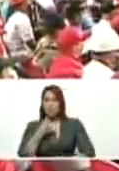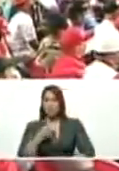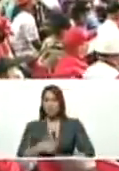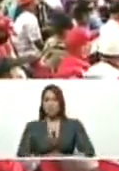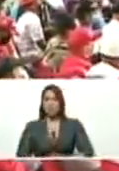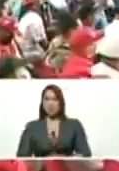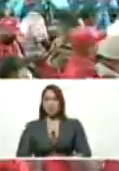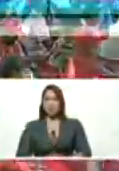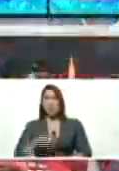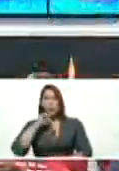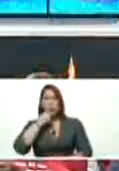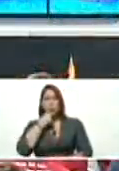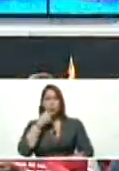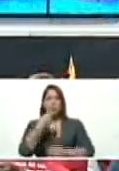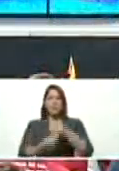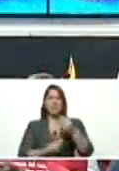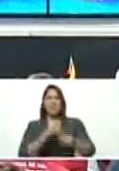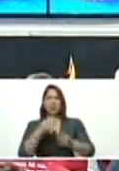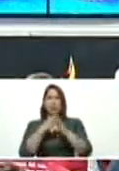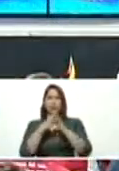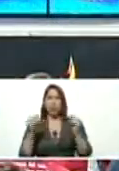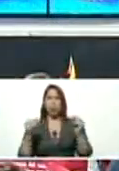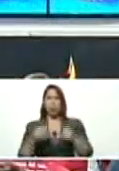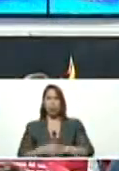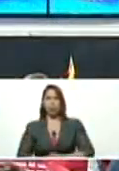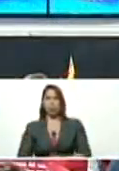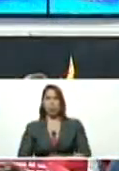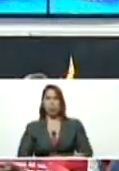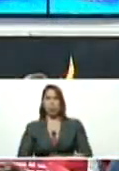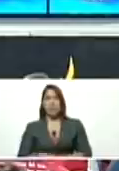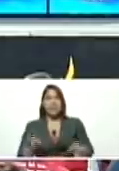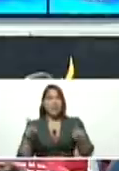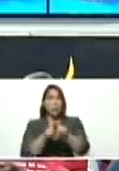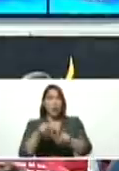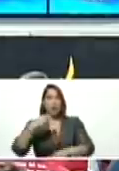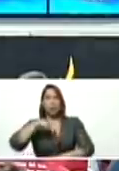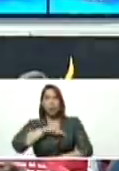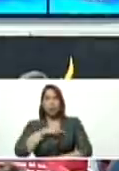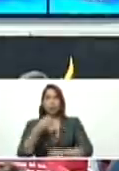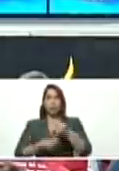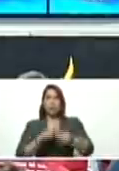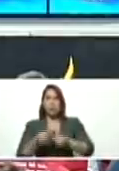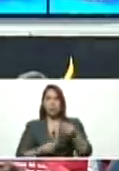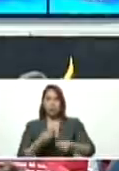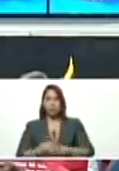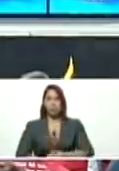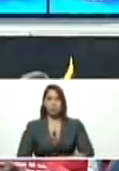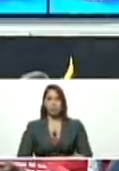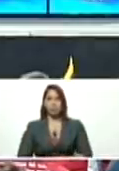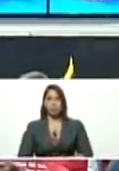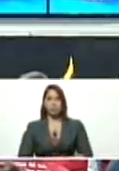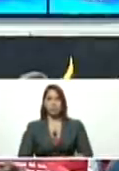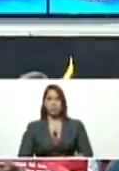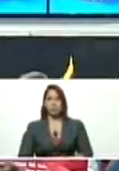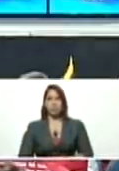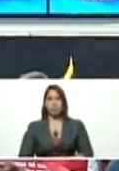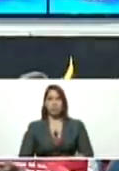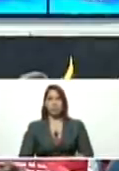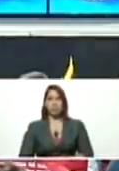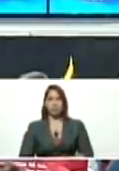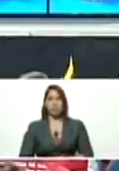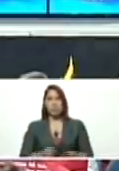a rusia le están haciendo todo lo que nos hicieron a nosotros sacarlo del sistema